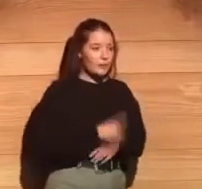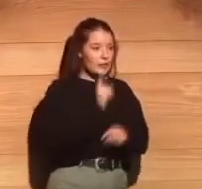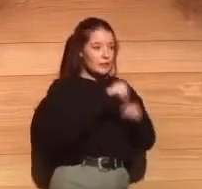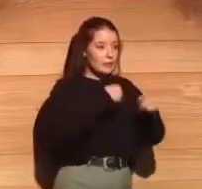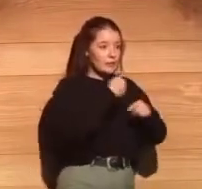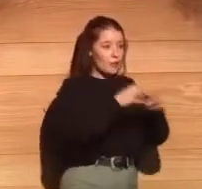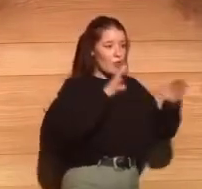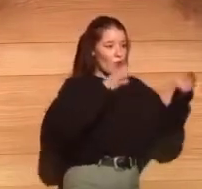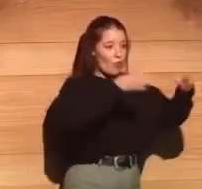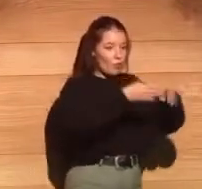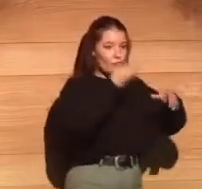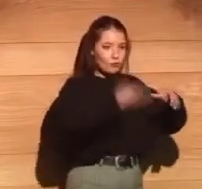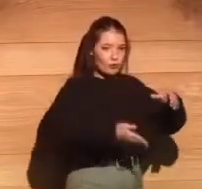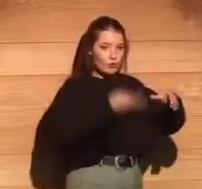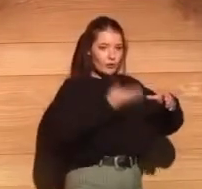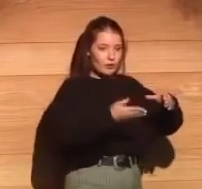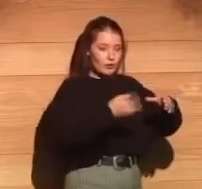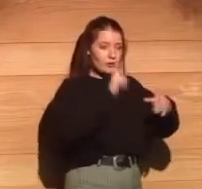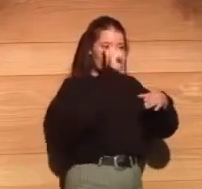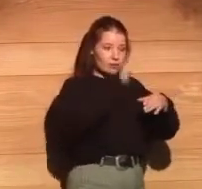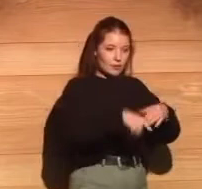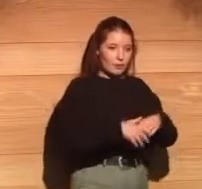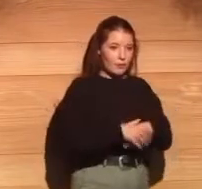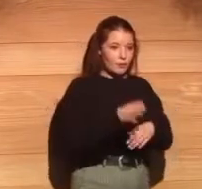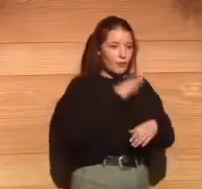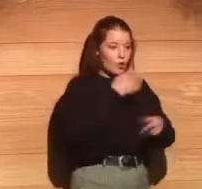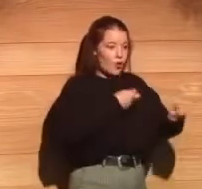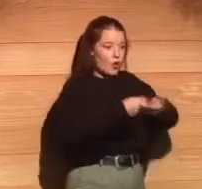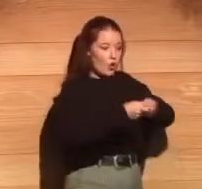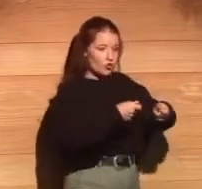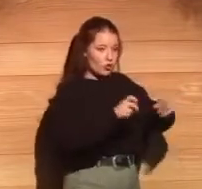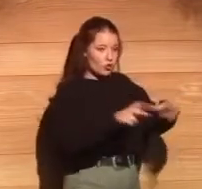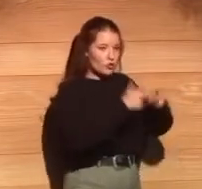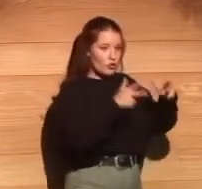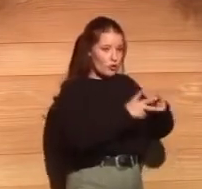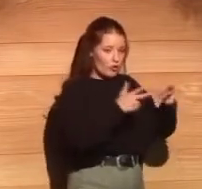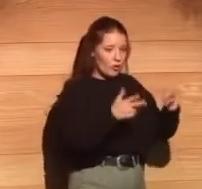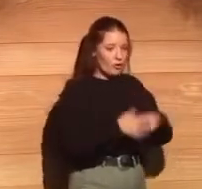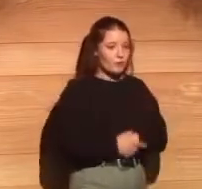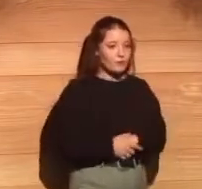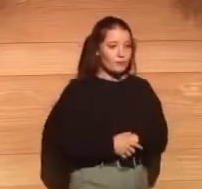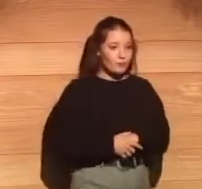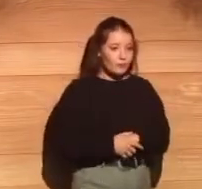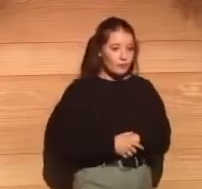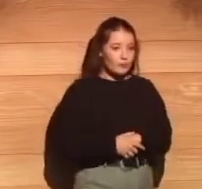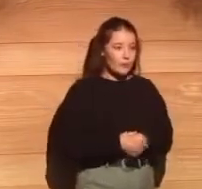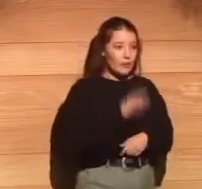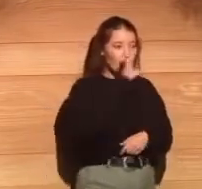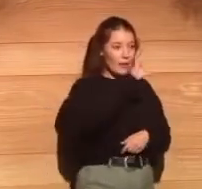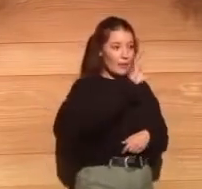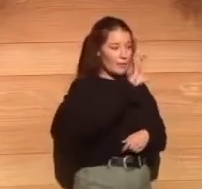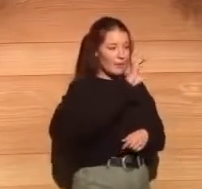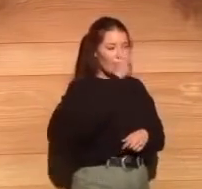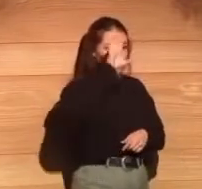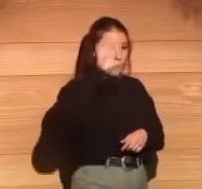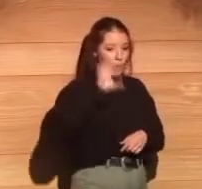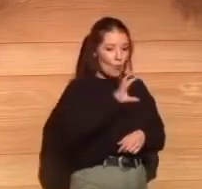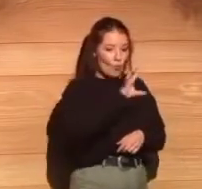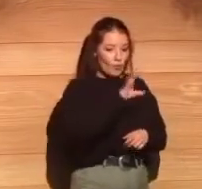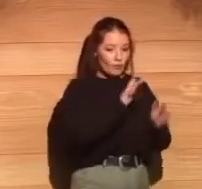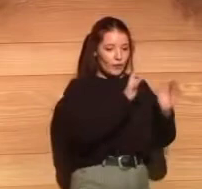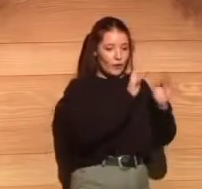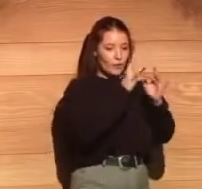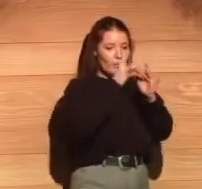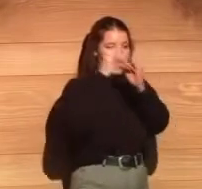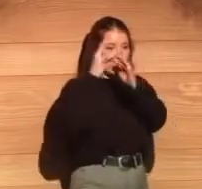élites que a su vez controlaban esas sociedades, porque las grandes potencias siempre han intentado tener líderes políticos, tener